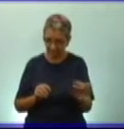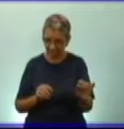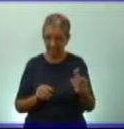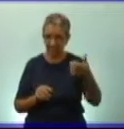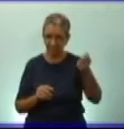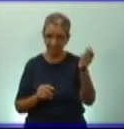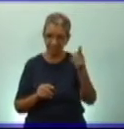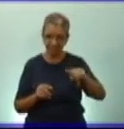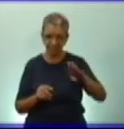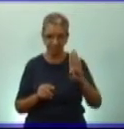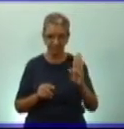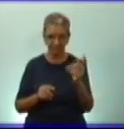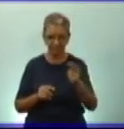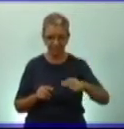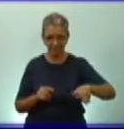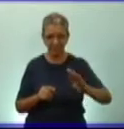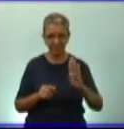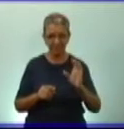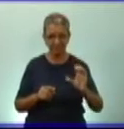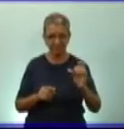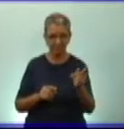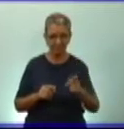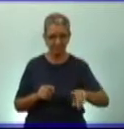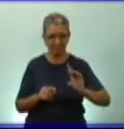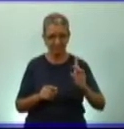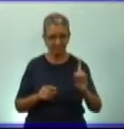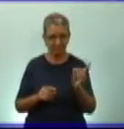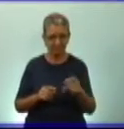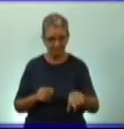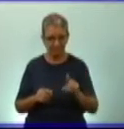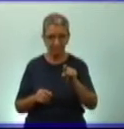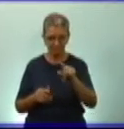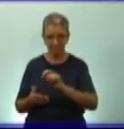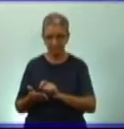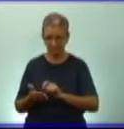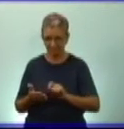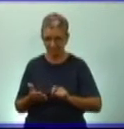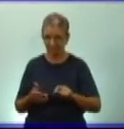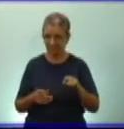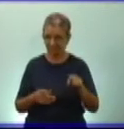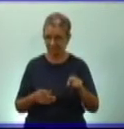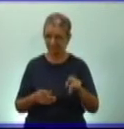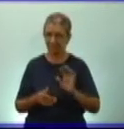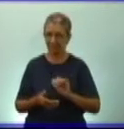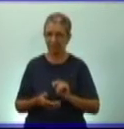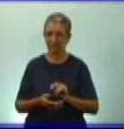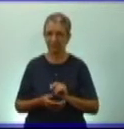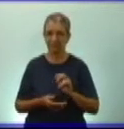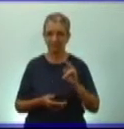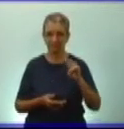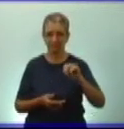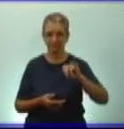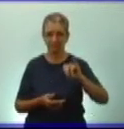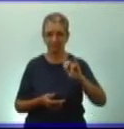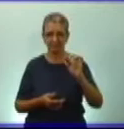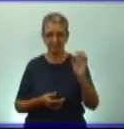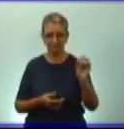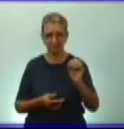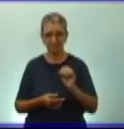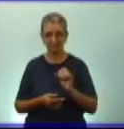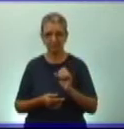ejercicios van a tener otra vez el enunciado por si alguno no les da tiempo a copiar. Inciso A, NiO. Inciso